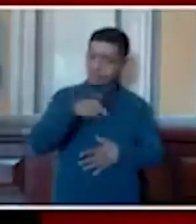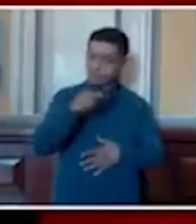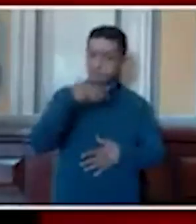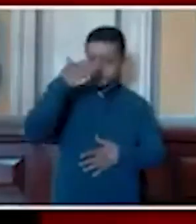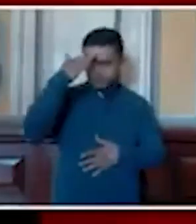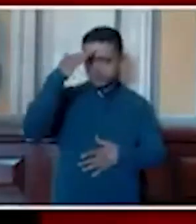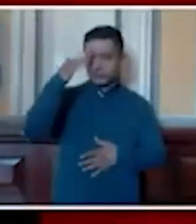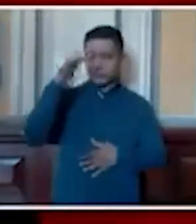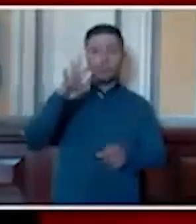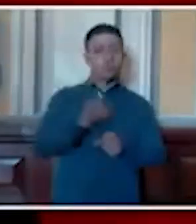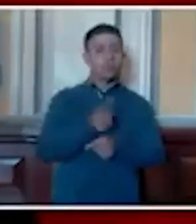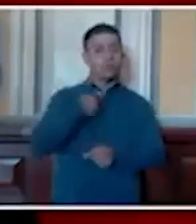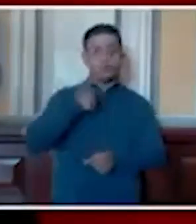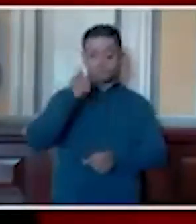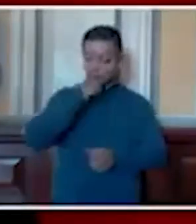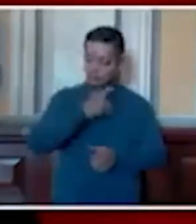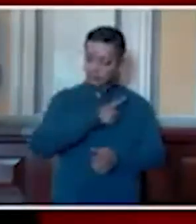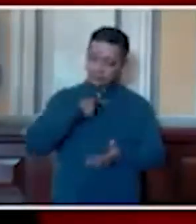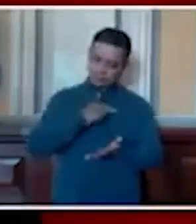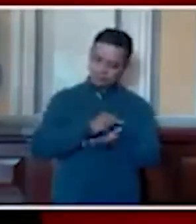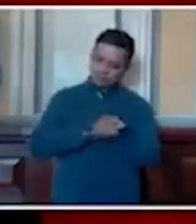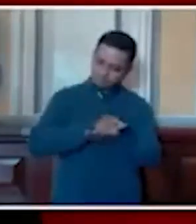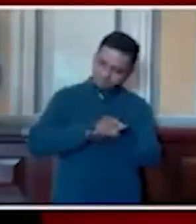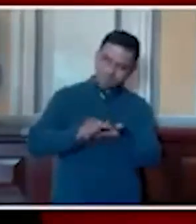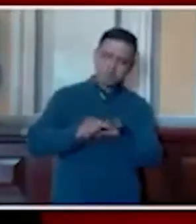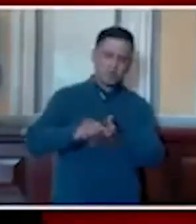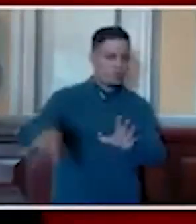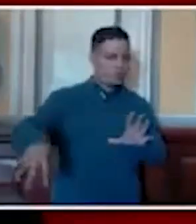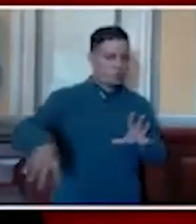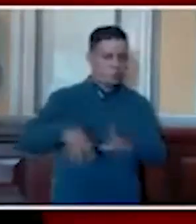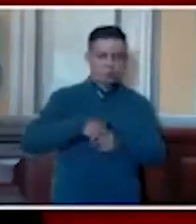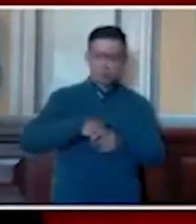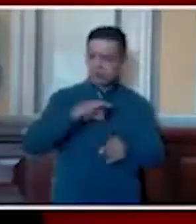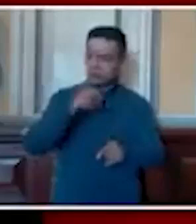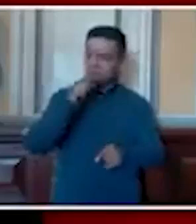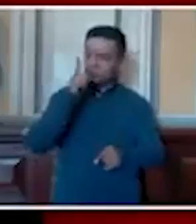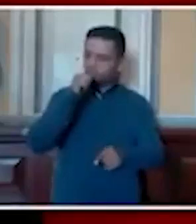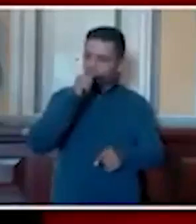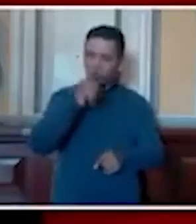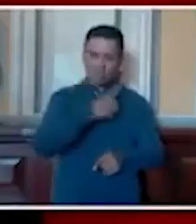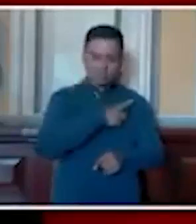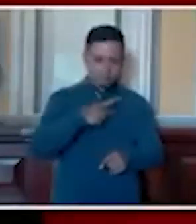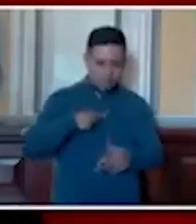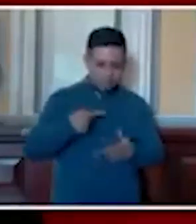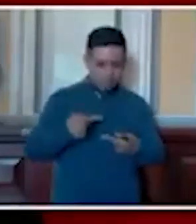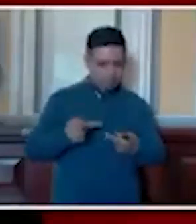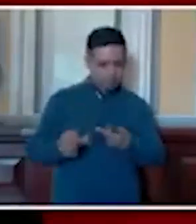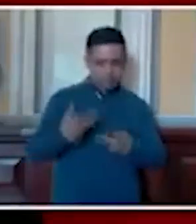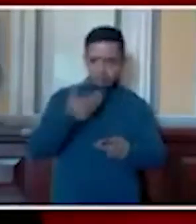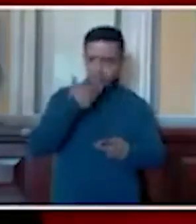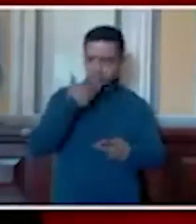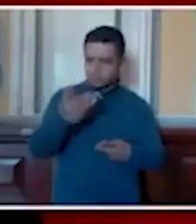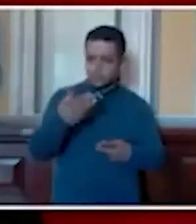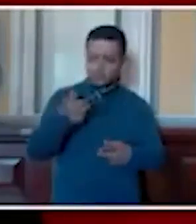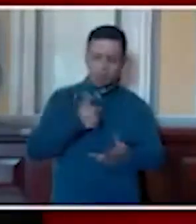nosotros estamos siendo transparentes en el manejo de nuestra policía. Estamos siendo transparentes en